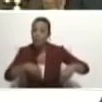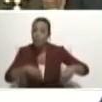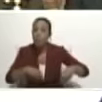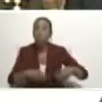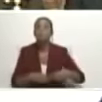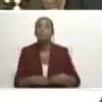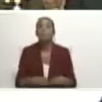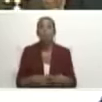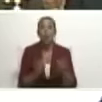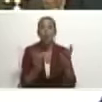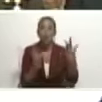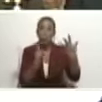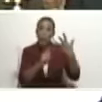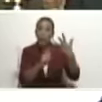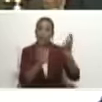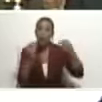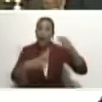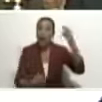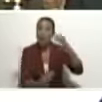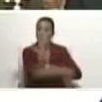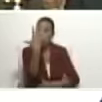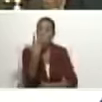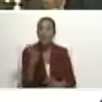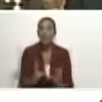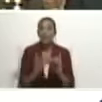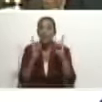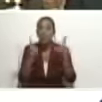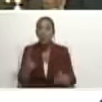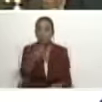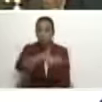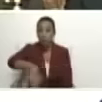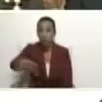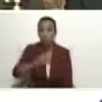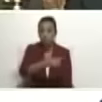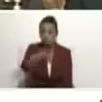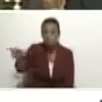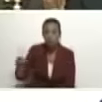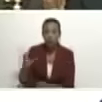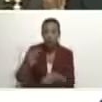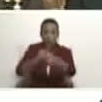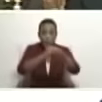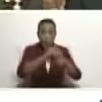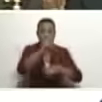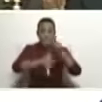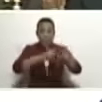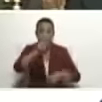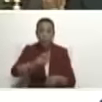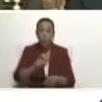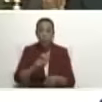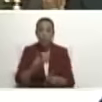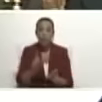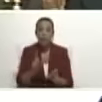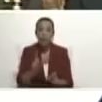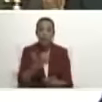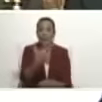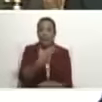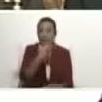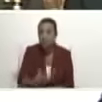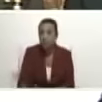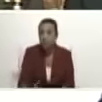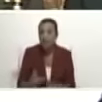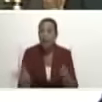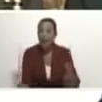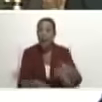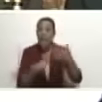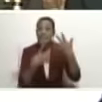el quinto consenso que surgió al calor de la decisión que ustedes tomaron de convocar un referéndum consultivo, el